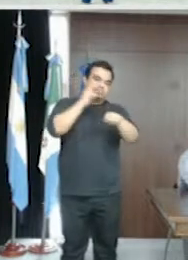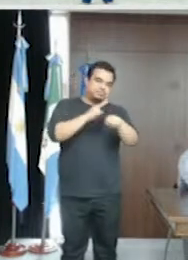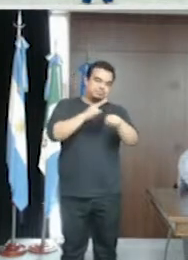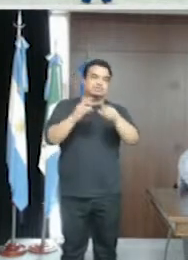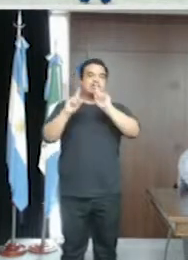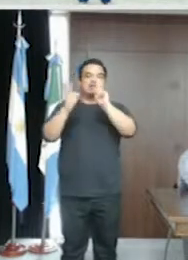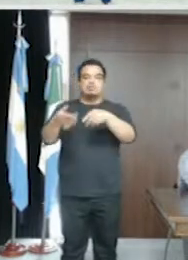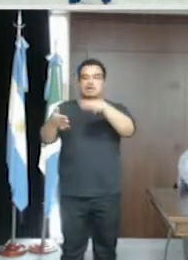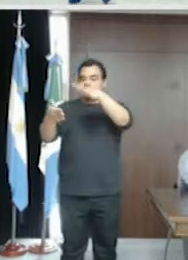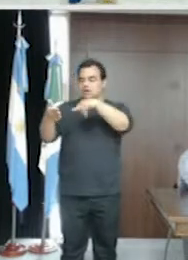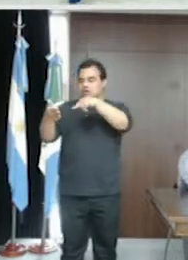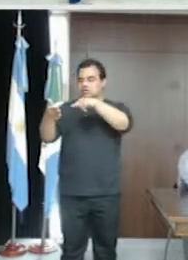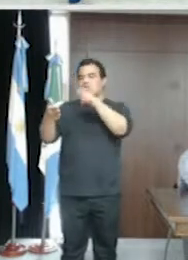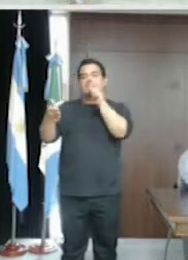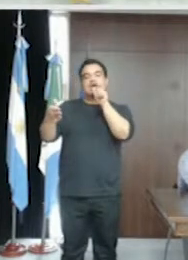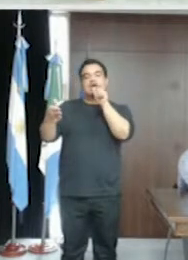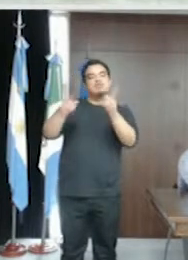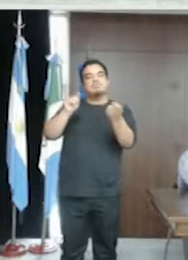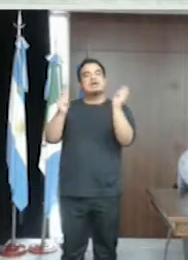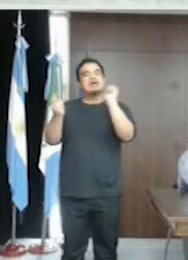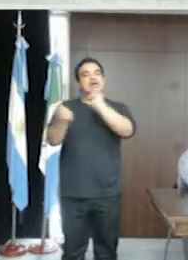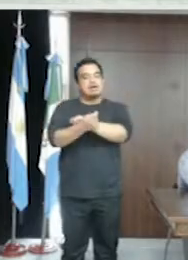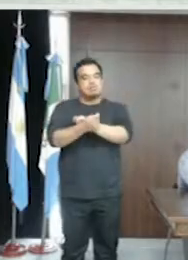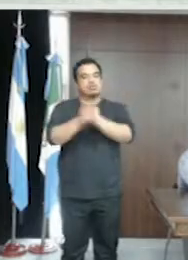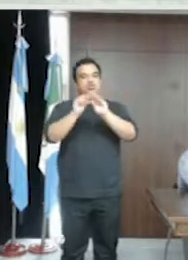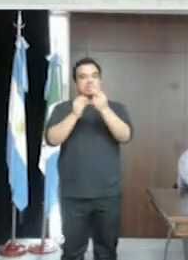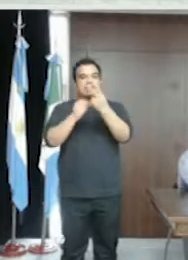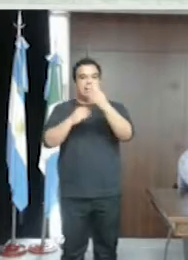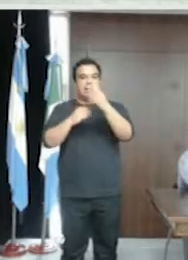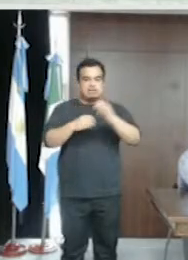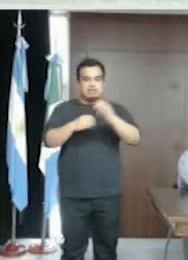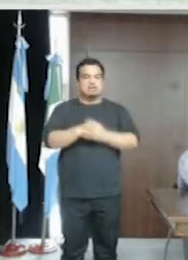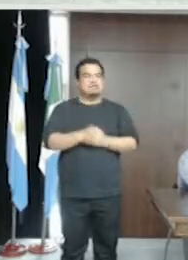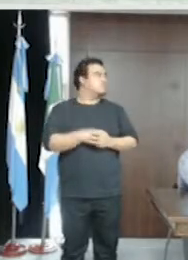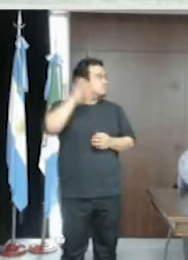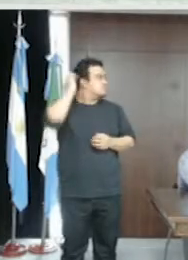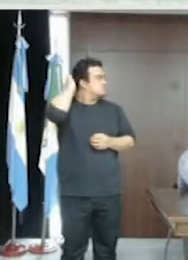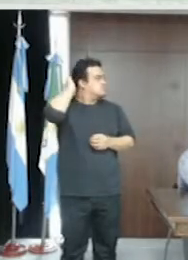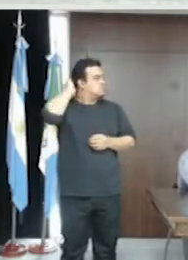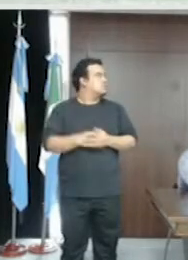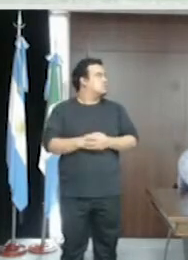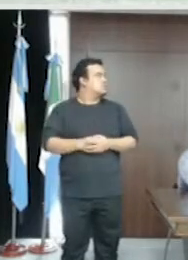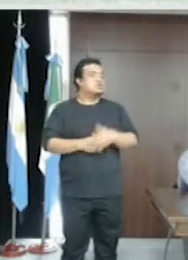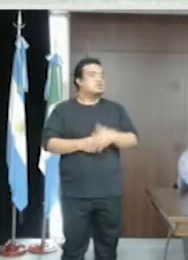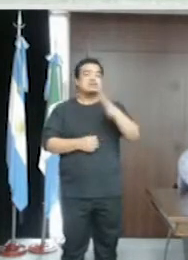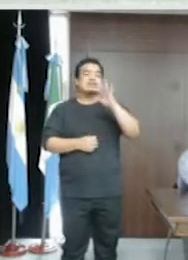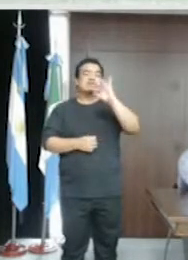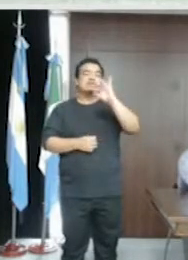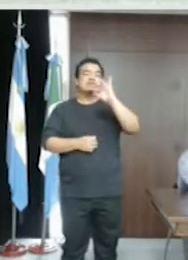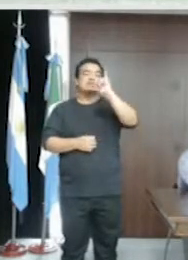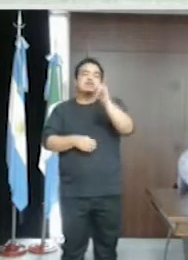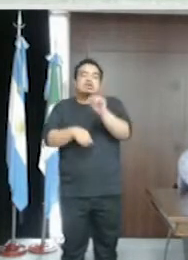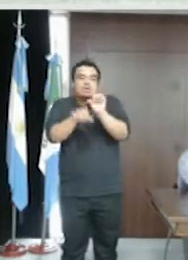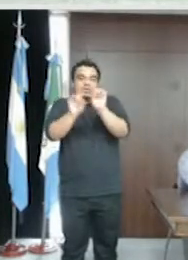palabras transformo eso, se los puedo mandar, son 20, la que sigue, porque quiero sí detenerme un minuto en